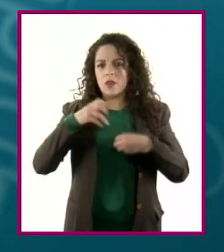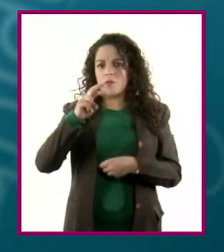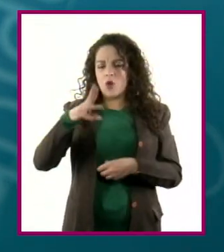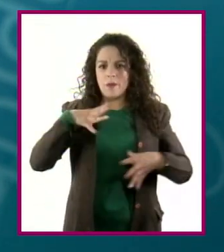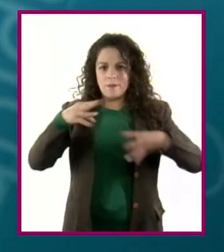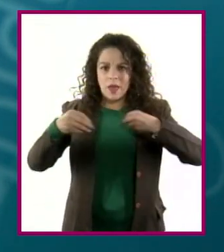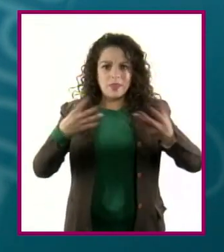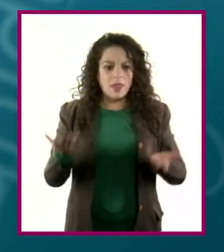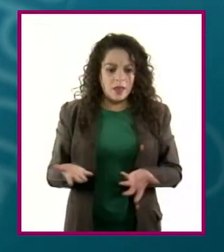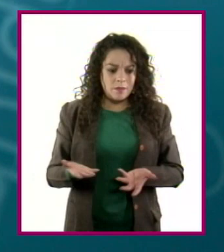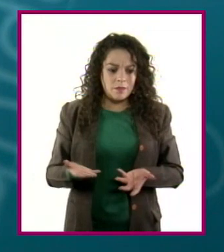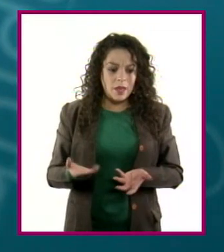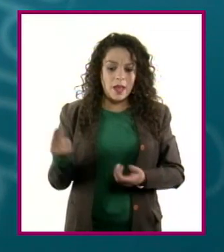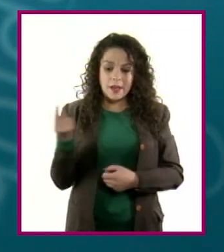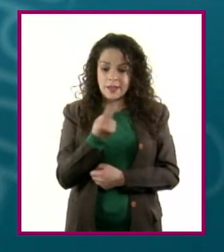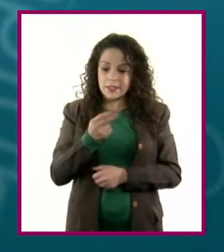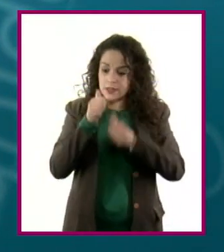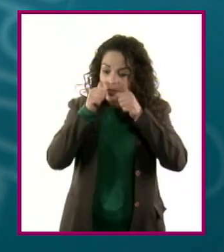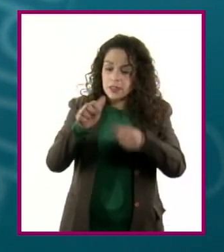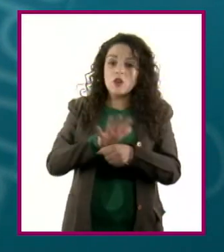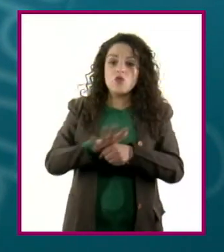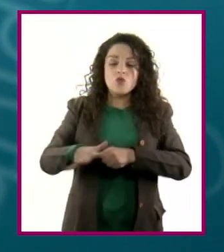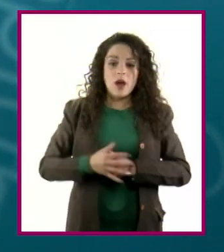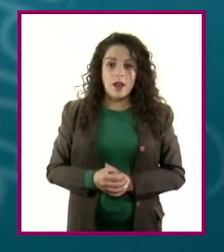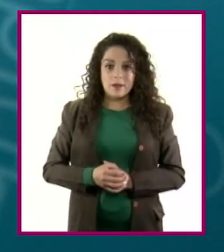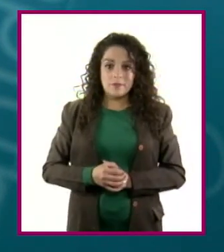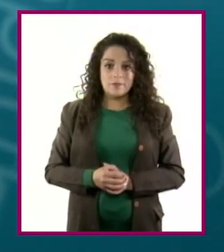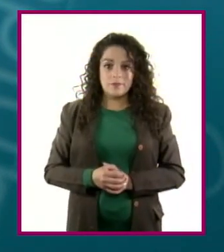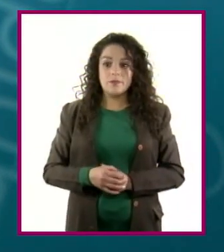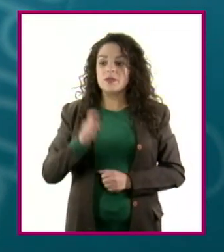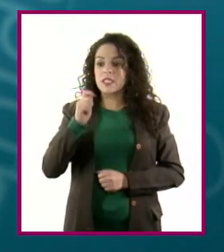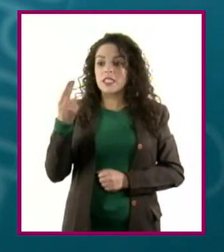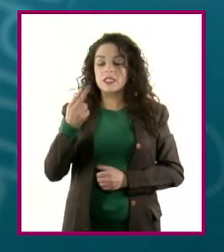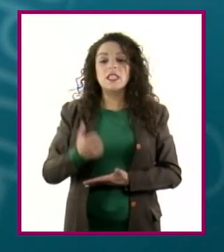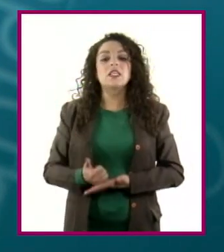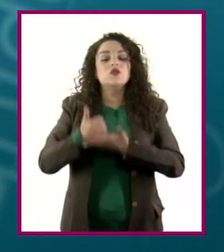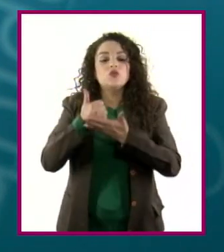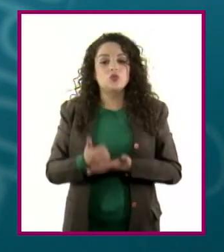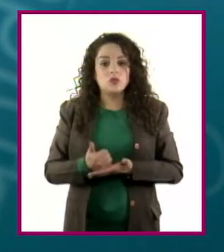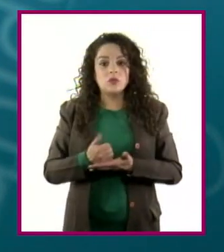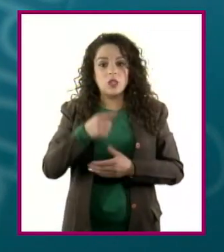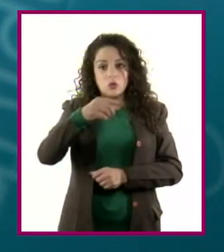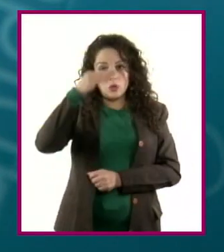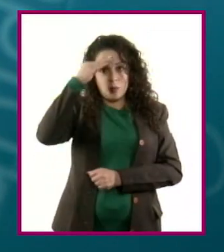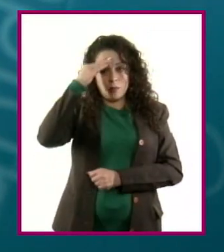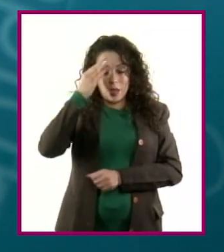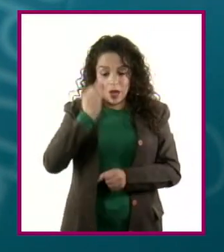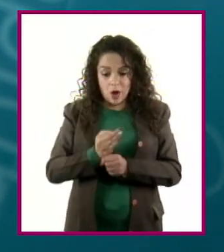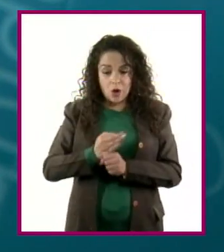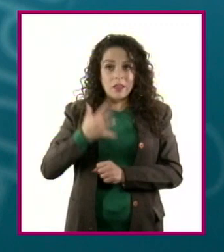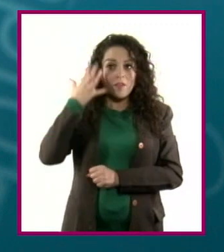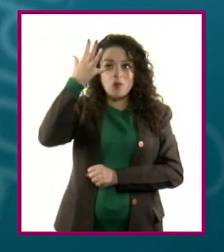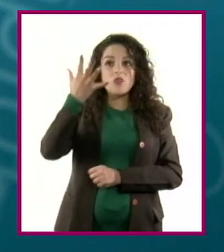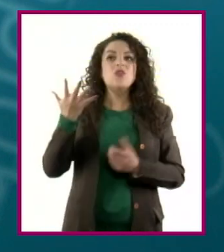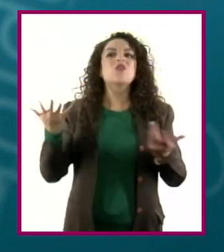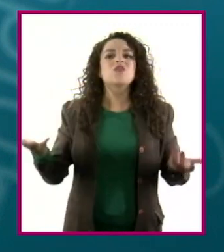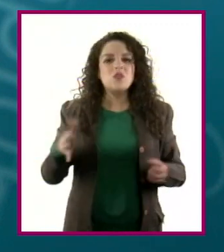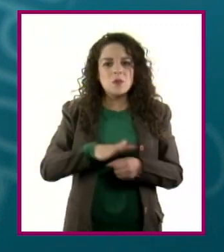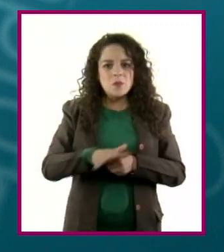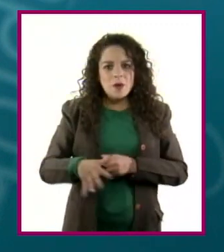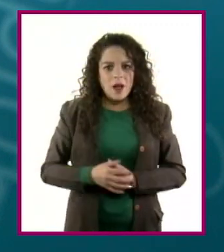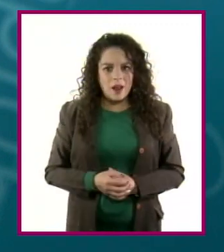necesidades requieres atender? ¿Cuáles son tus redes de apoyo? ¿Qué expectativas tienes en el presente y en el futuro? ¿Cómo